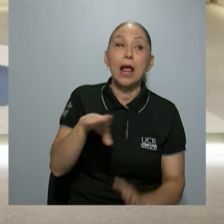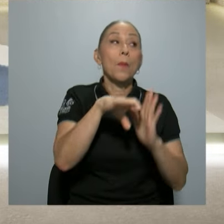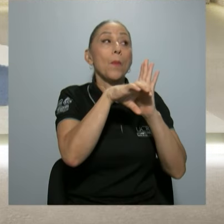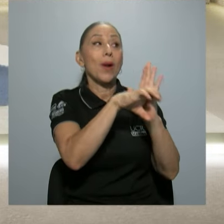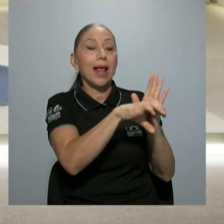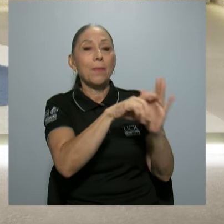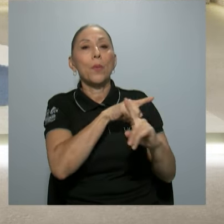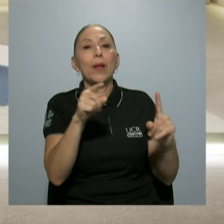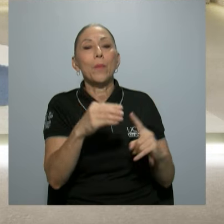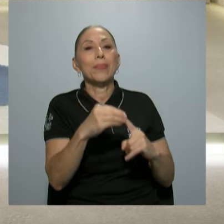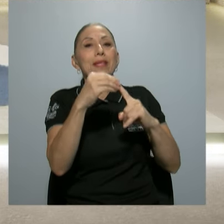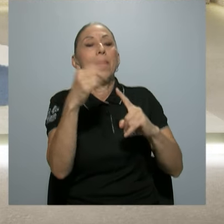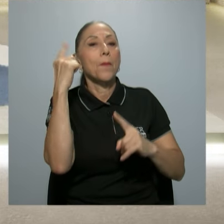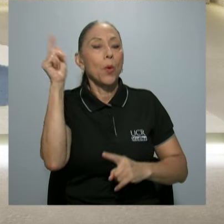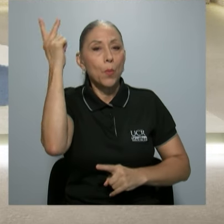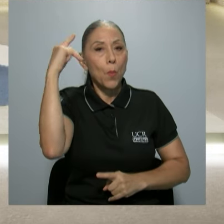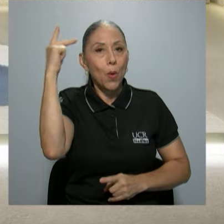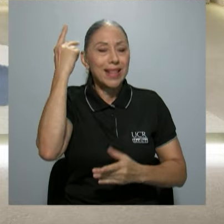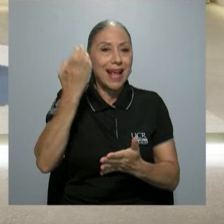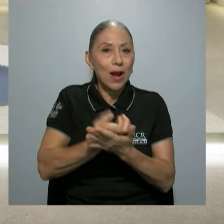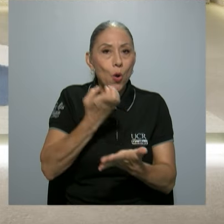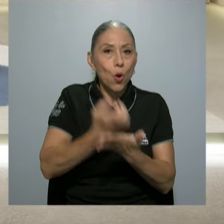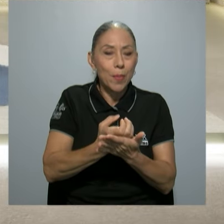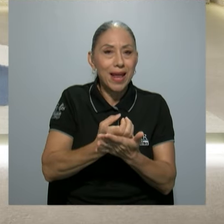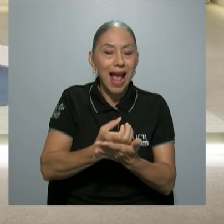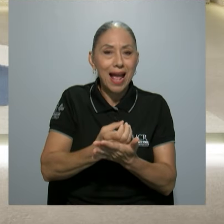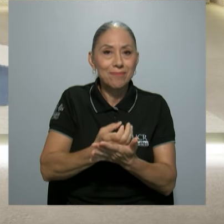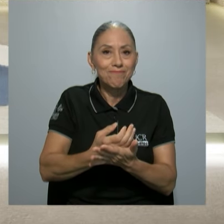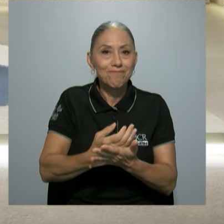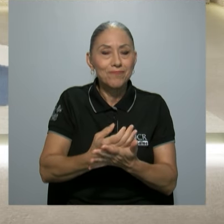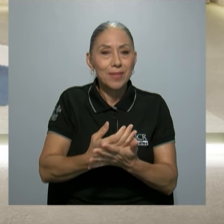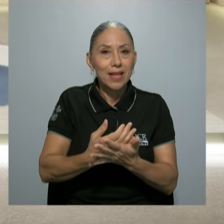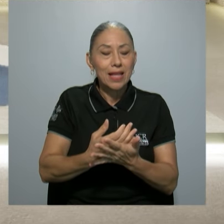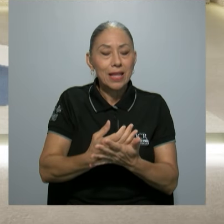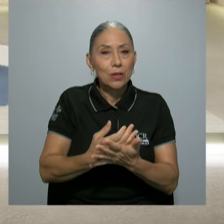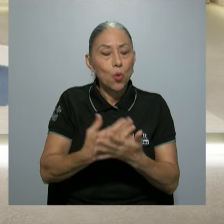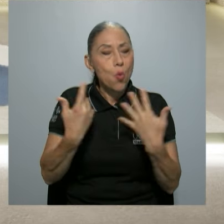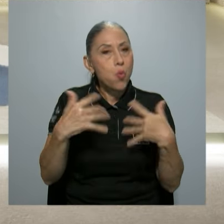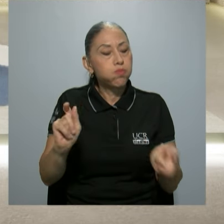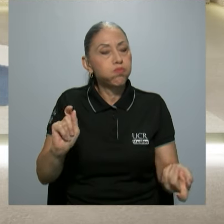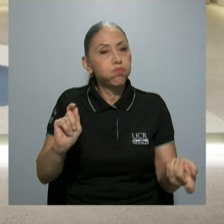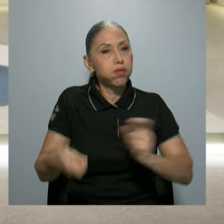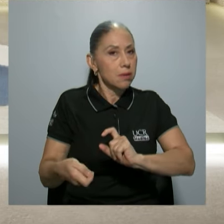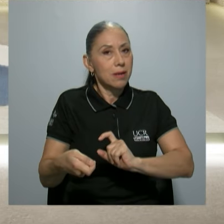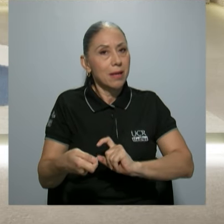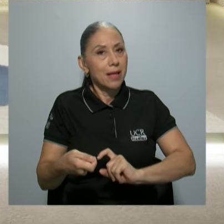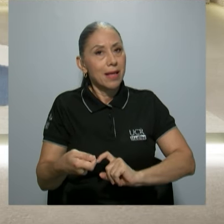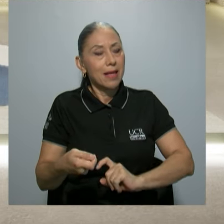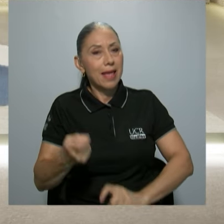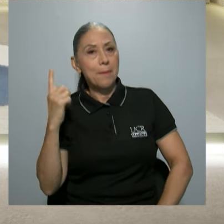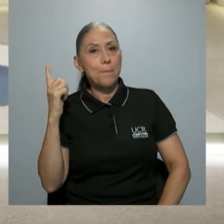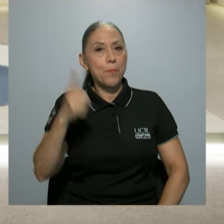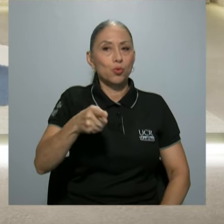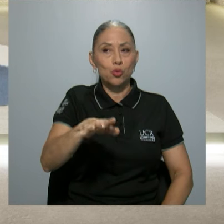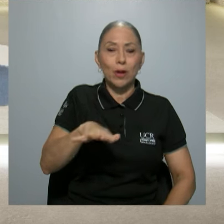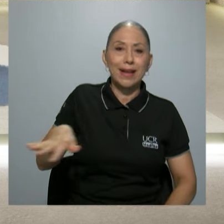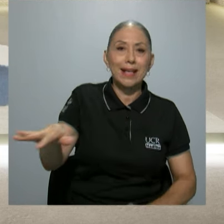por la política económica de shock que impuso en la sociedad